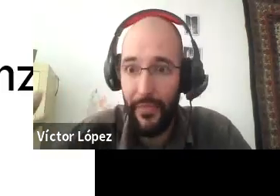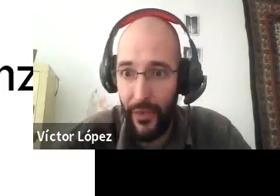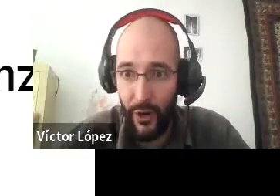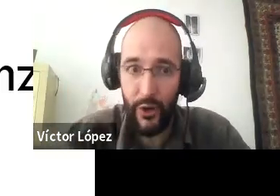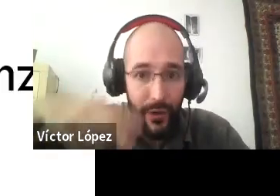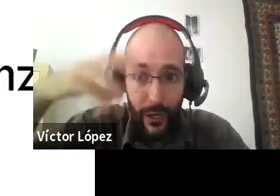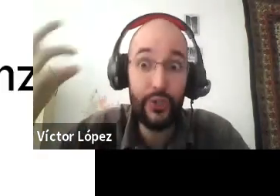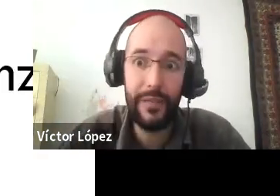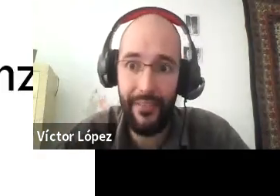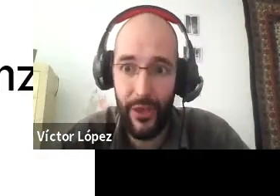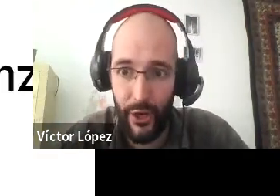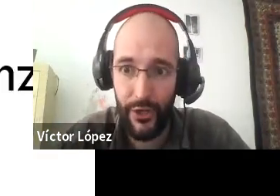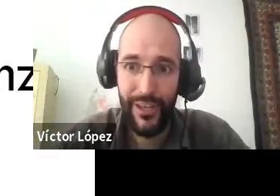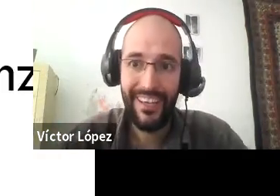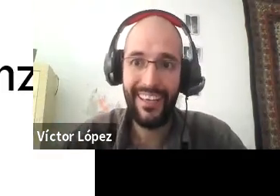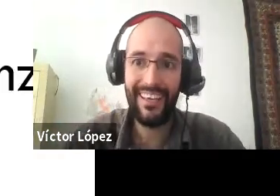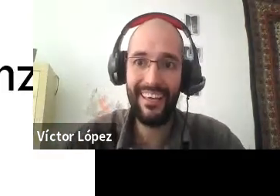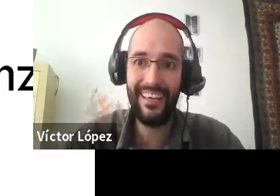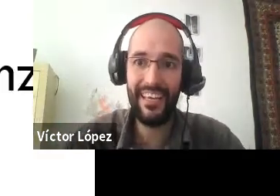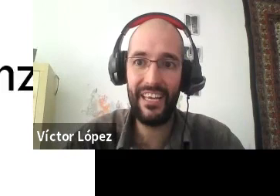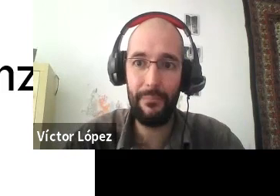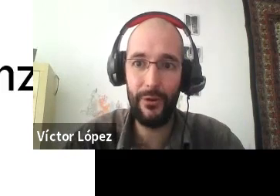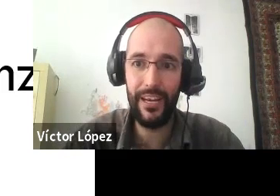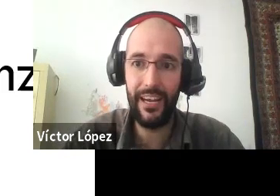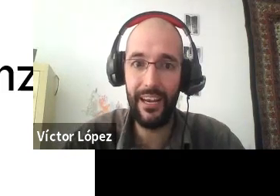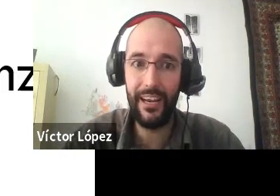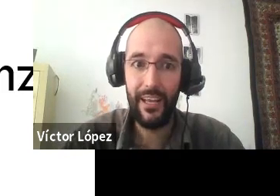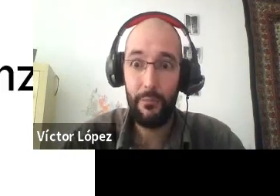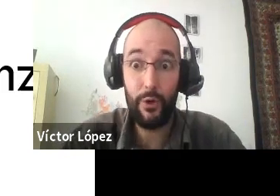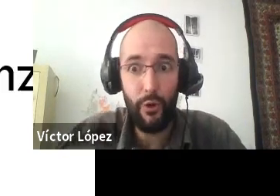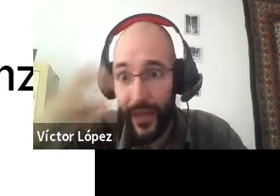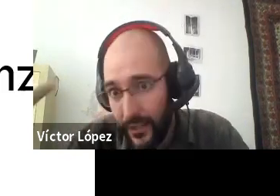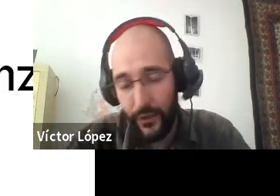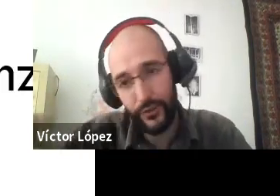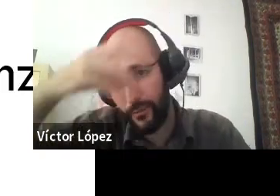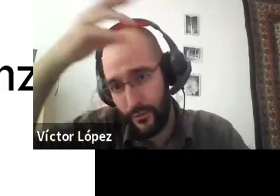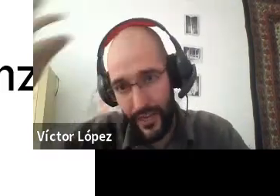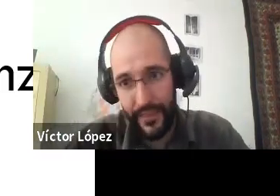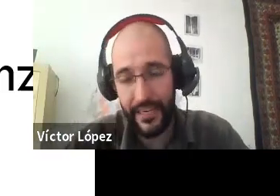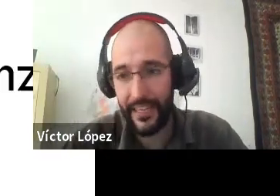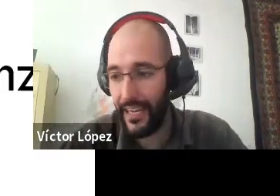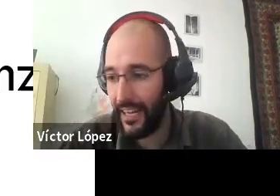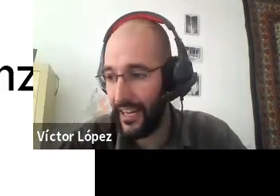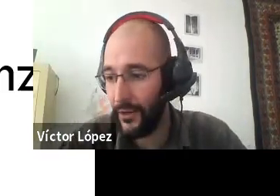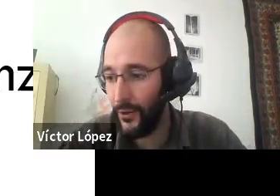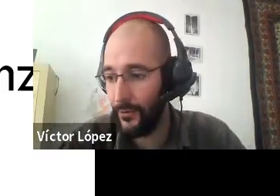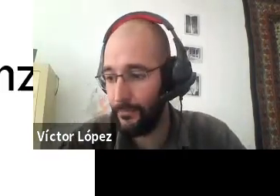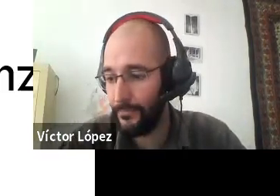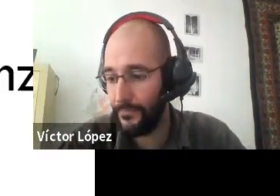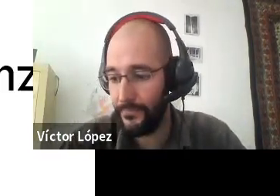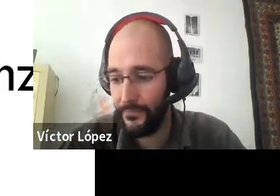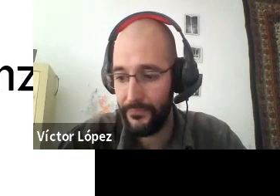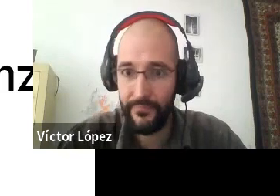una invención, ¿no? Una conspiración hecha por los gobiernos o por una cierta, ¿no?